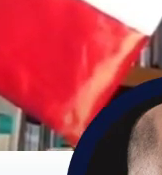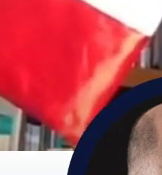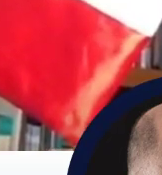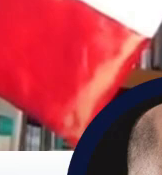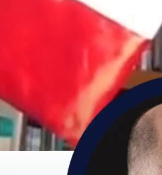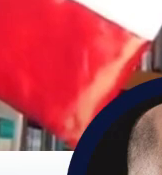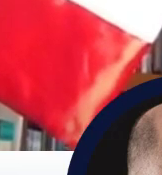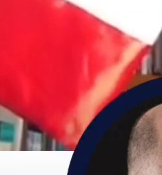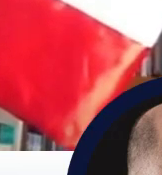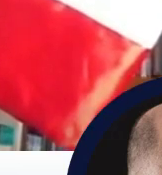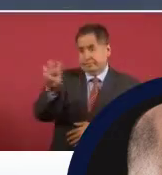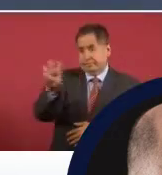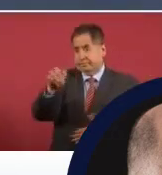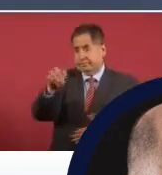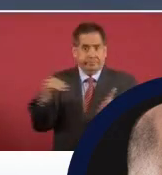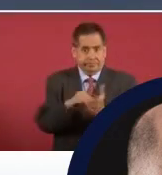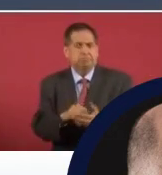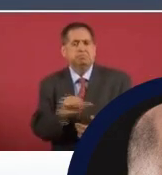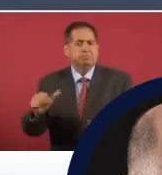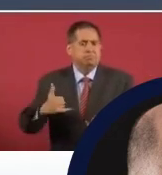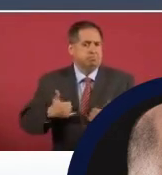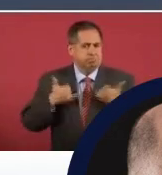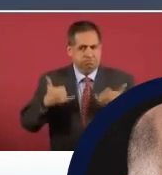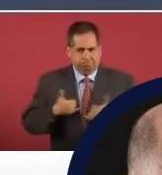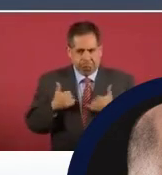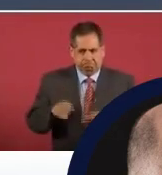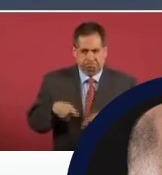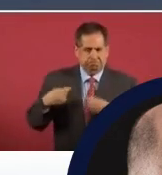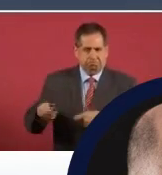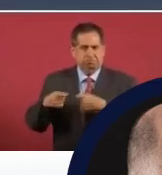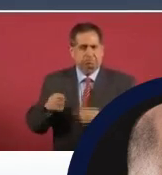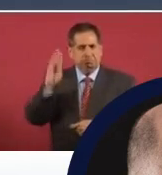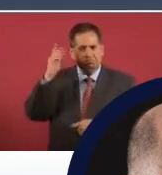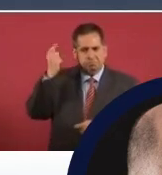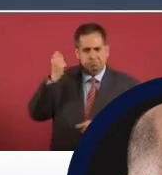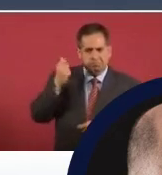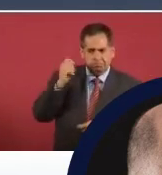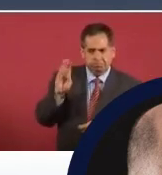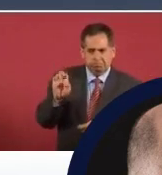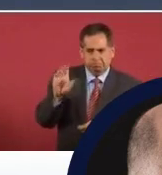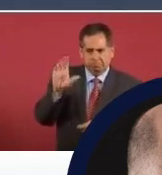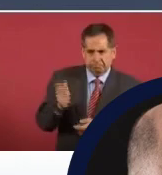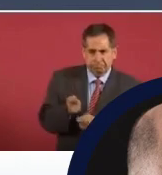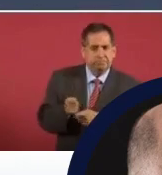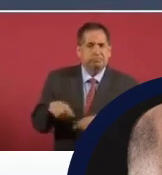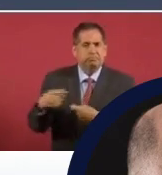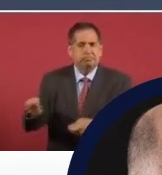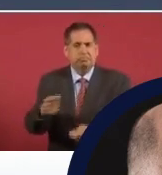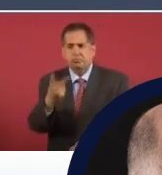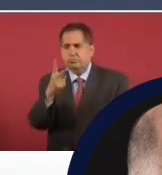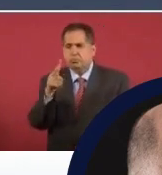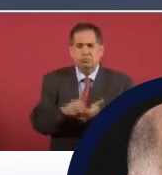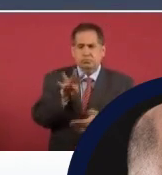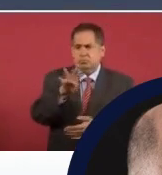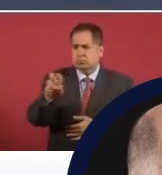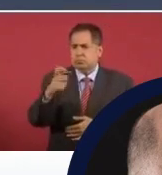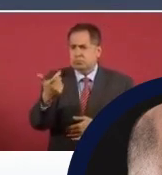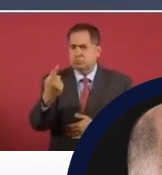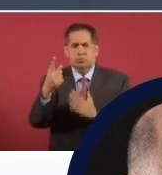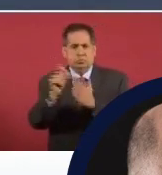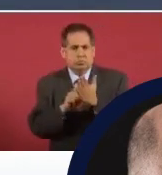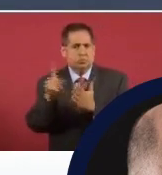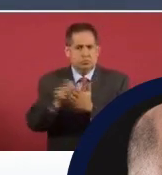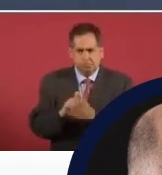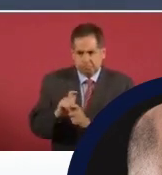si la seguridad no regresa, Estábamos mal, hoy estamos